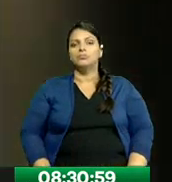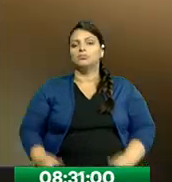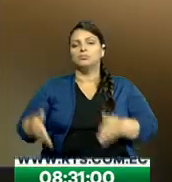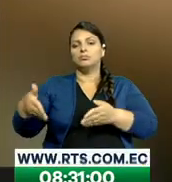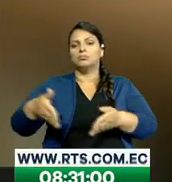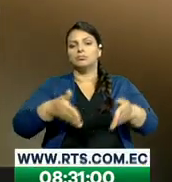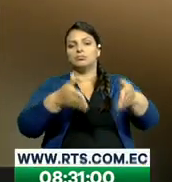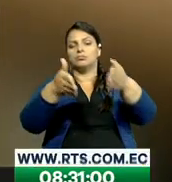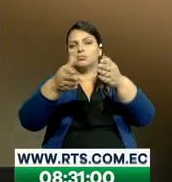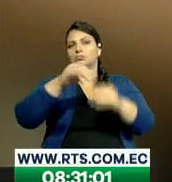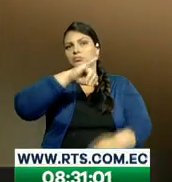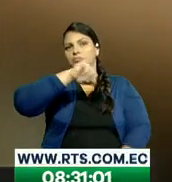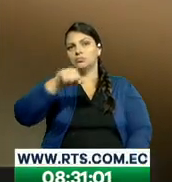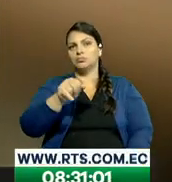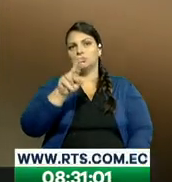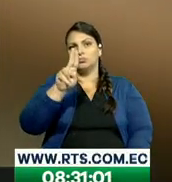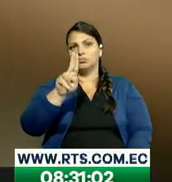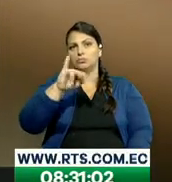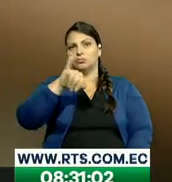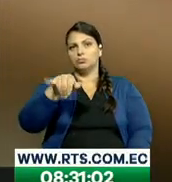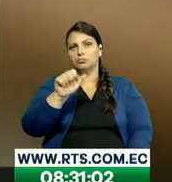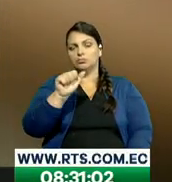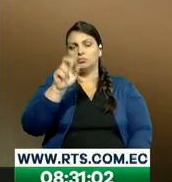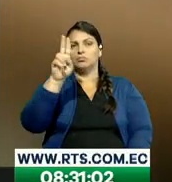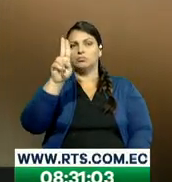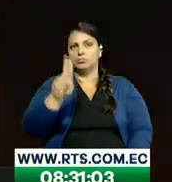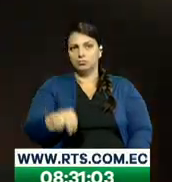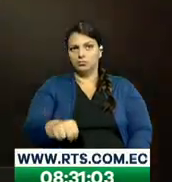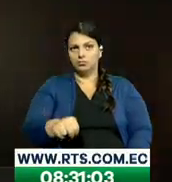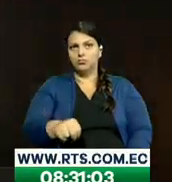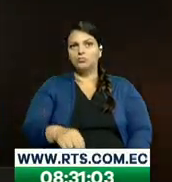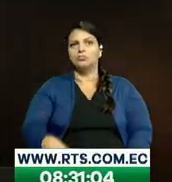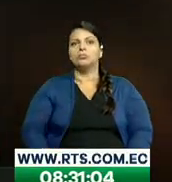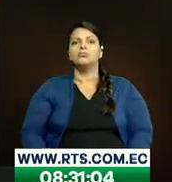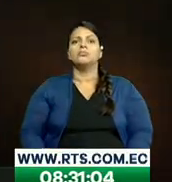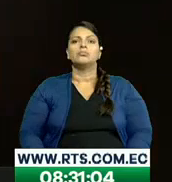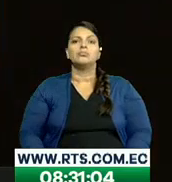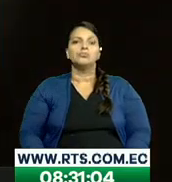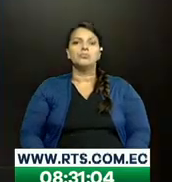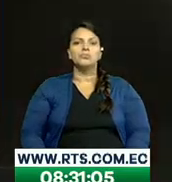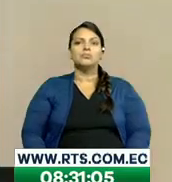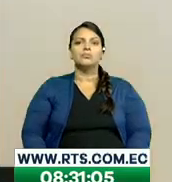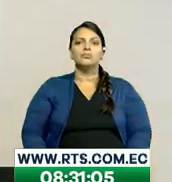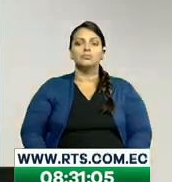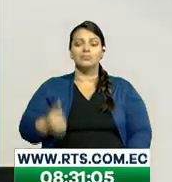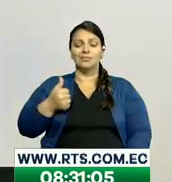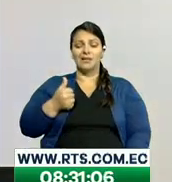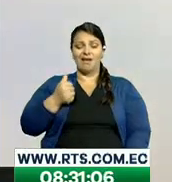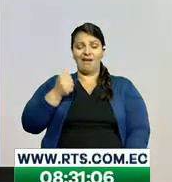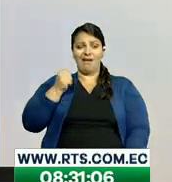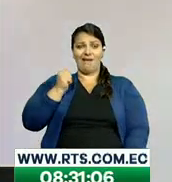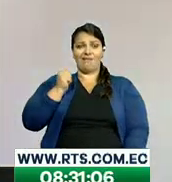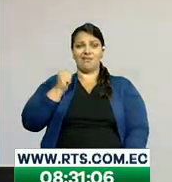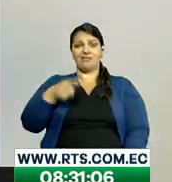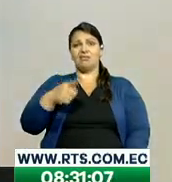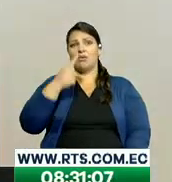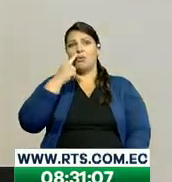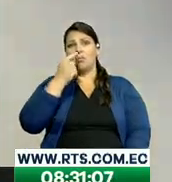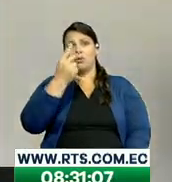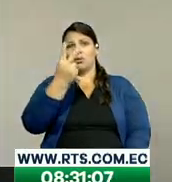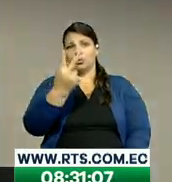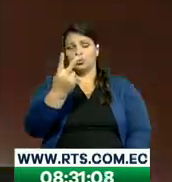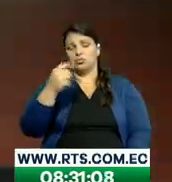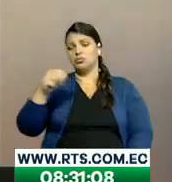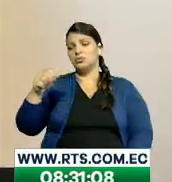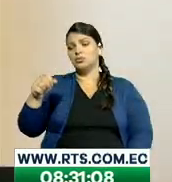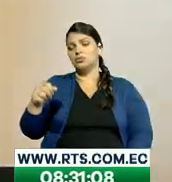Simón Bolívar durante el feriado del 1 de enero. La colisión habría sido frontal. Saá Olvera José